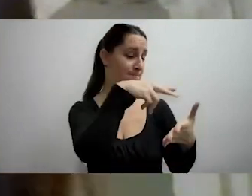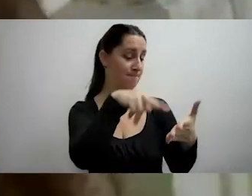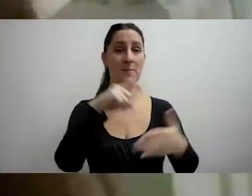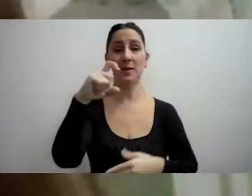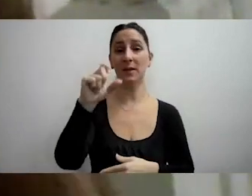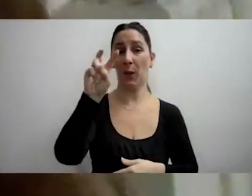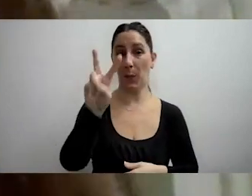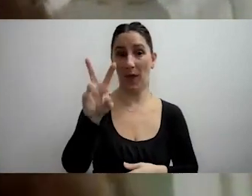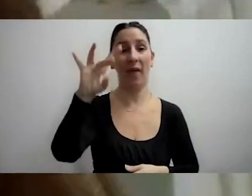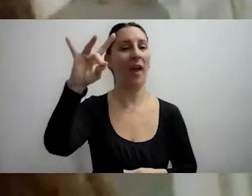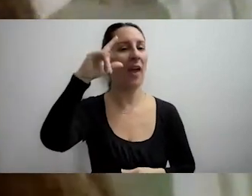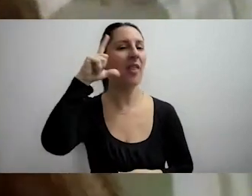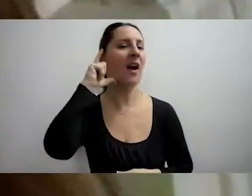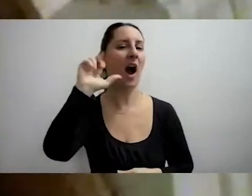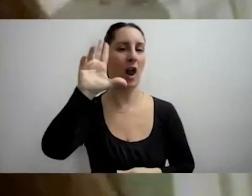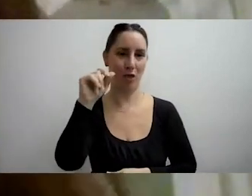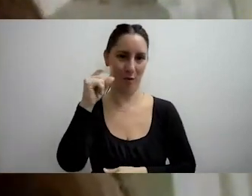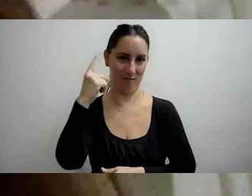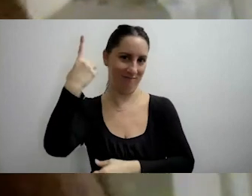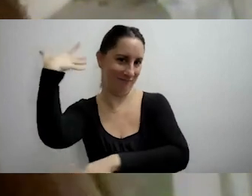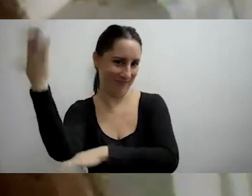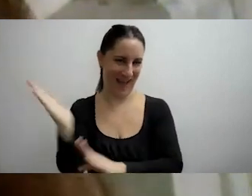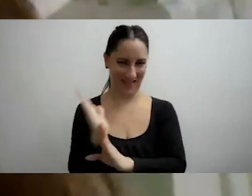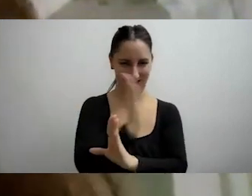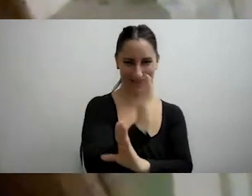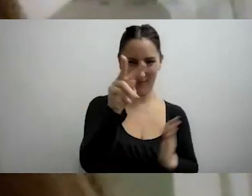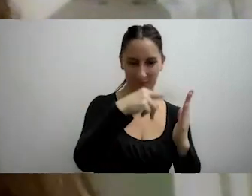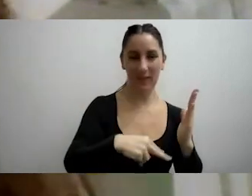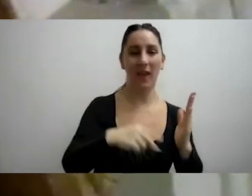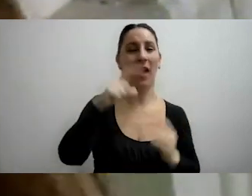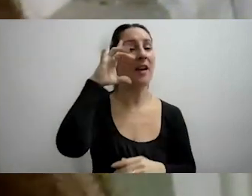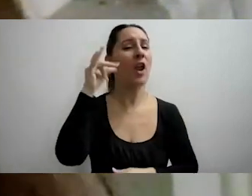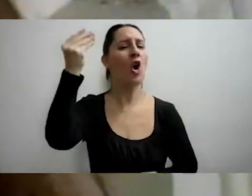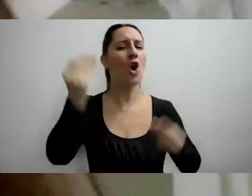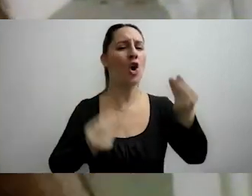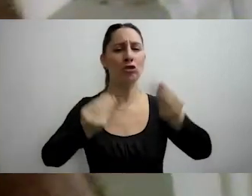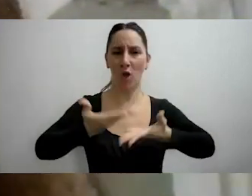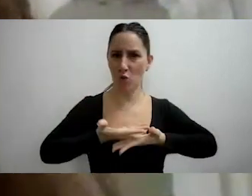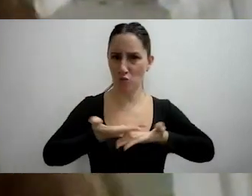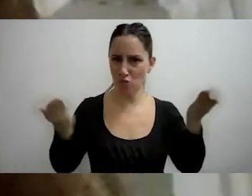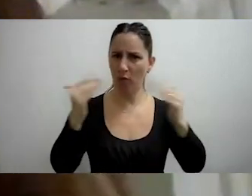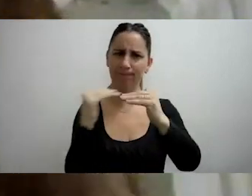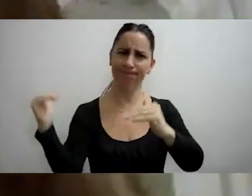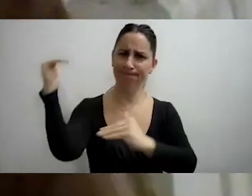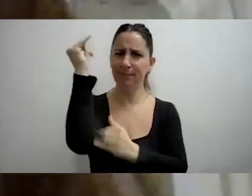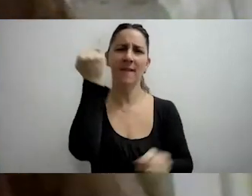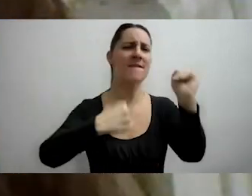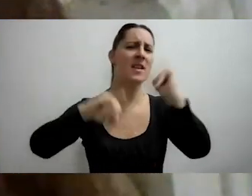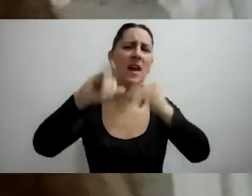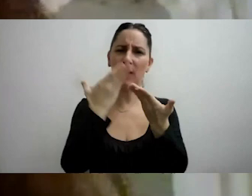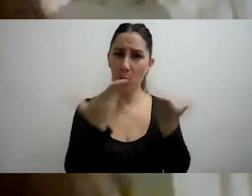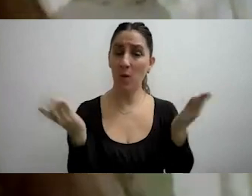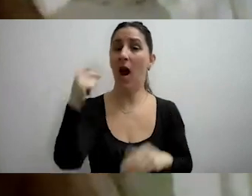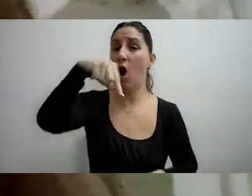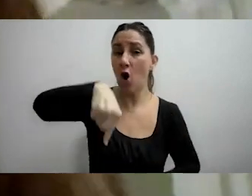antes de darle la palabra. Edgardo Ferrer Olivé es contador público, magíster en finanzas públicas, actualmente